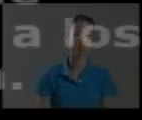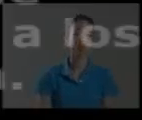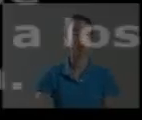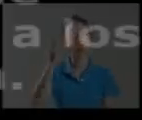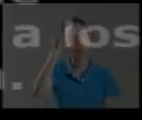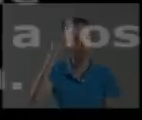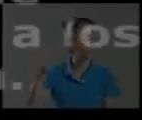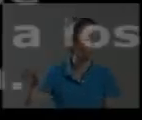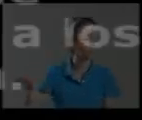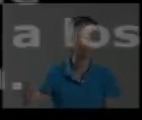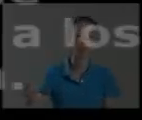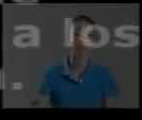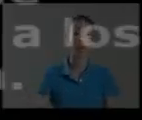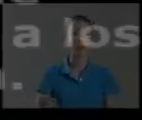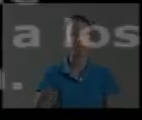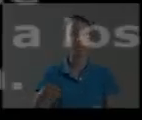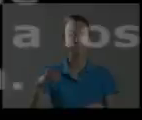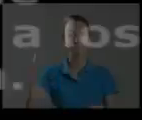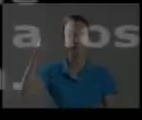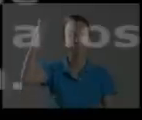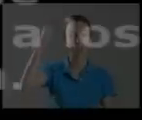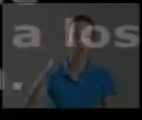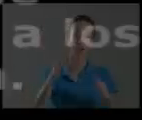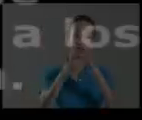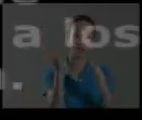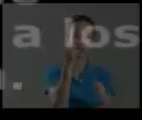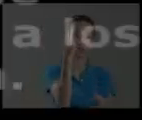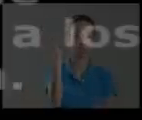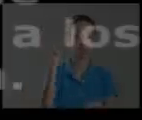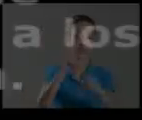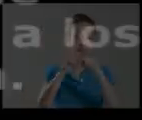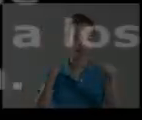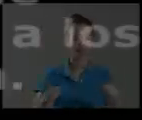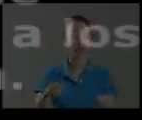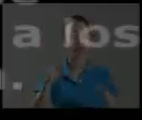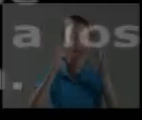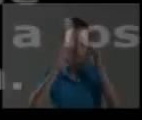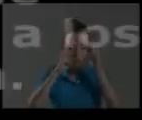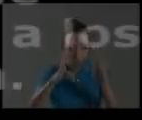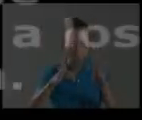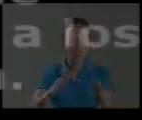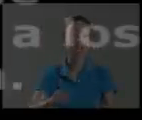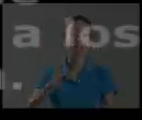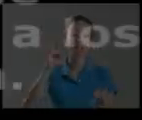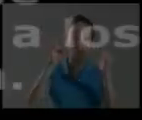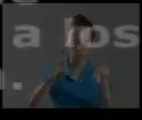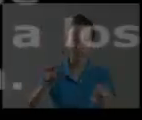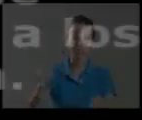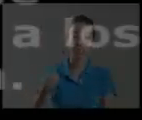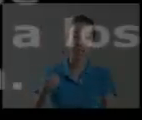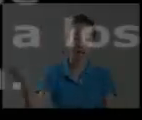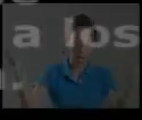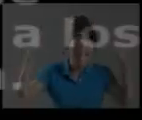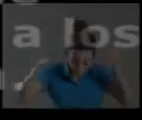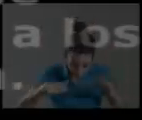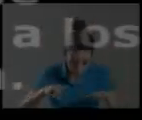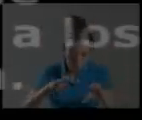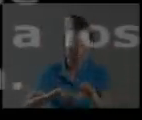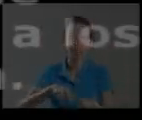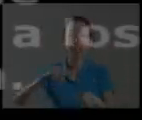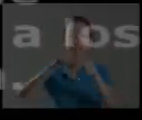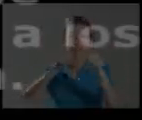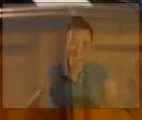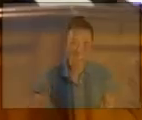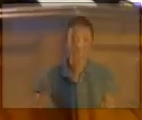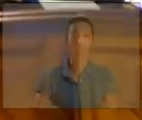¿Cómo los tenía que medir? A los que adoraban. Olvidémonos de todo lo demás, de que midió el templo y el altar. Ahorita concentrémonos. Va a medir a los